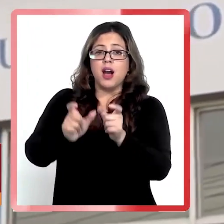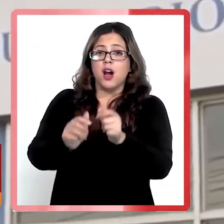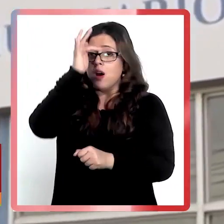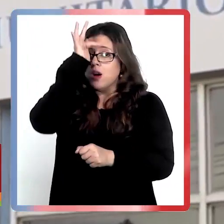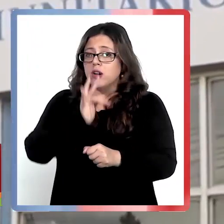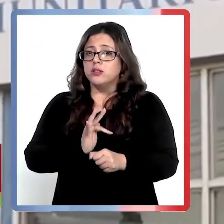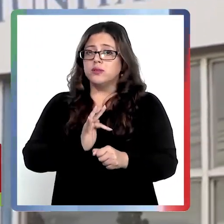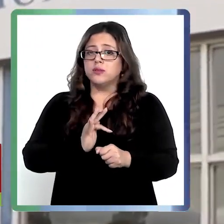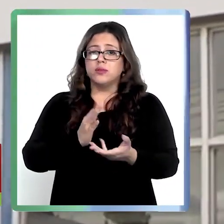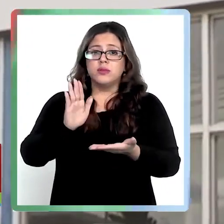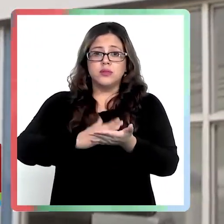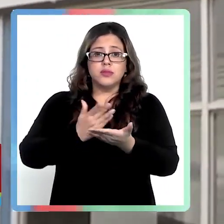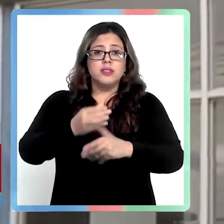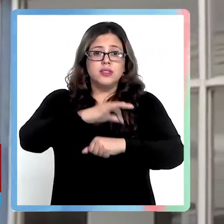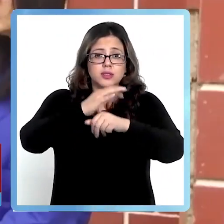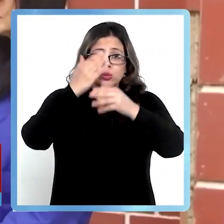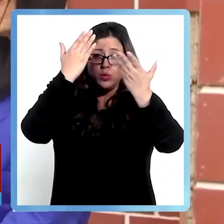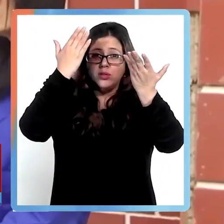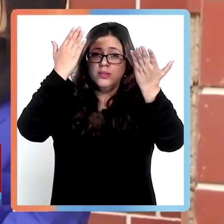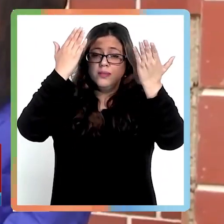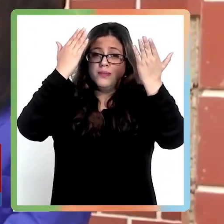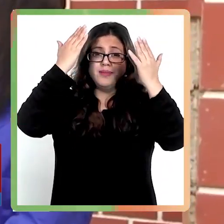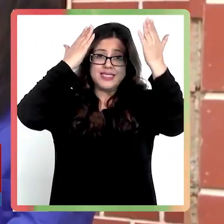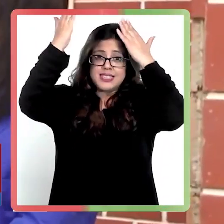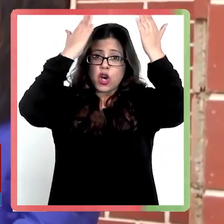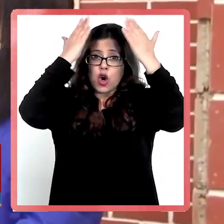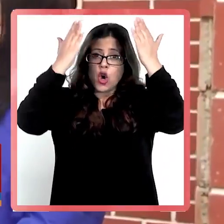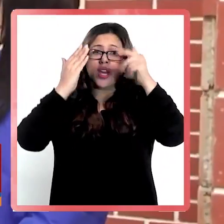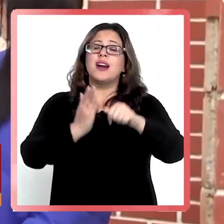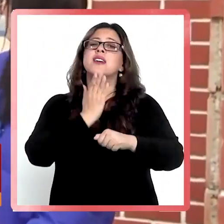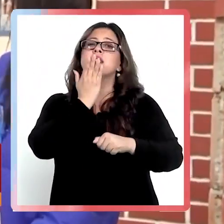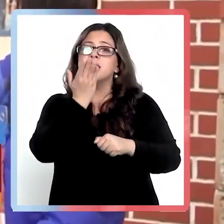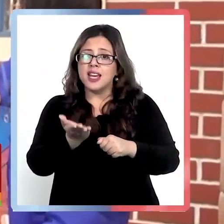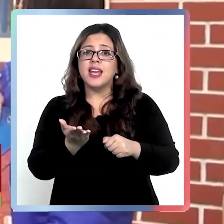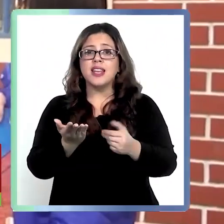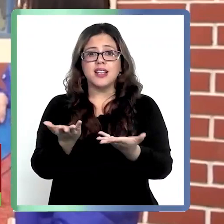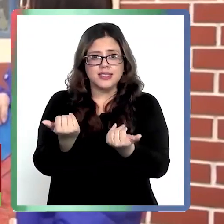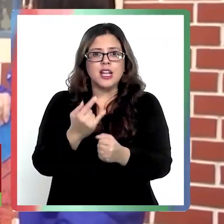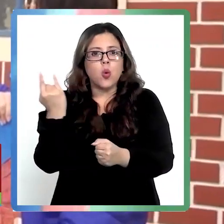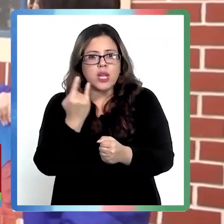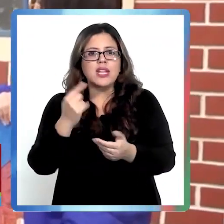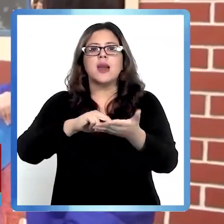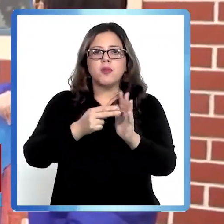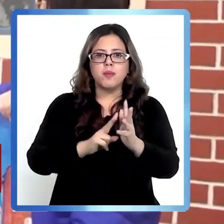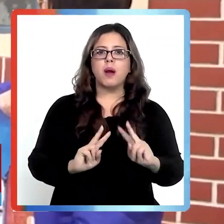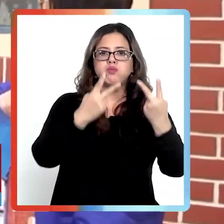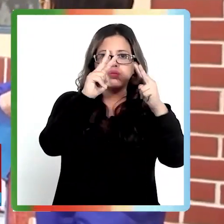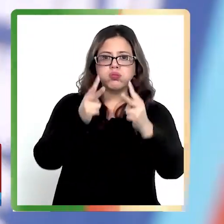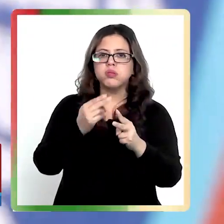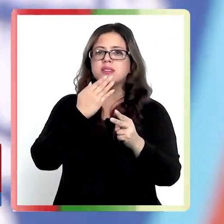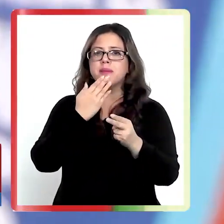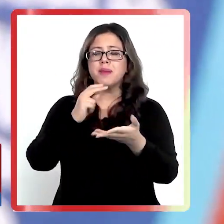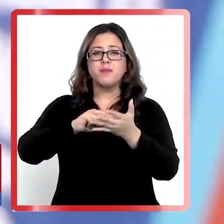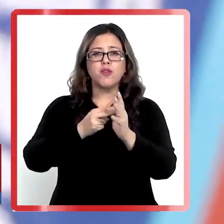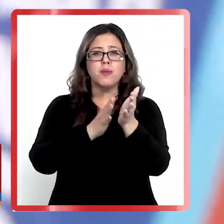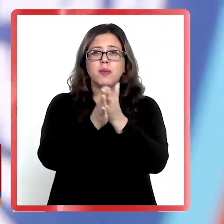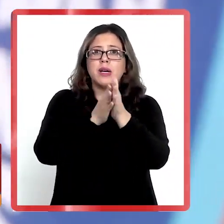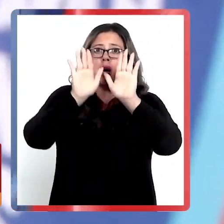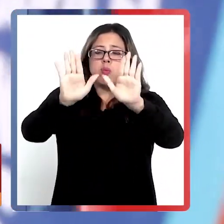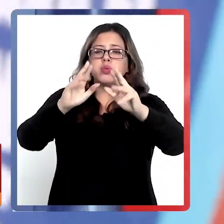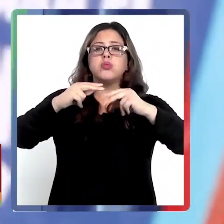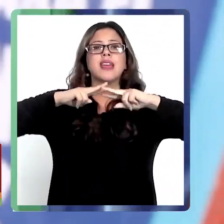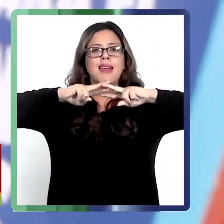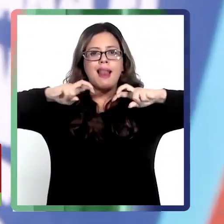de Salud Mental de Punta Arenas piden mejoras urgentes porque el recinto de salud tiene serios problemas de infraestructura, colapso de los sistemas de